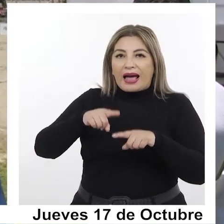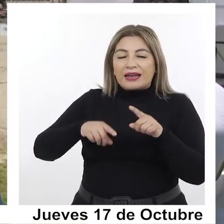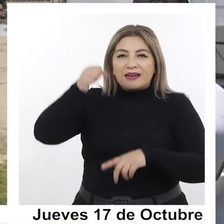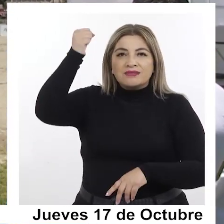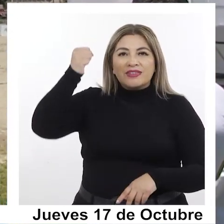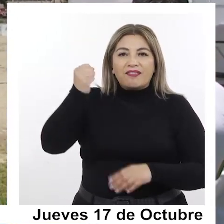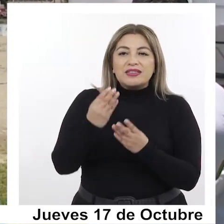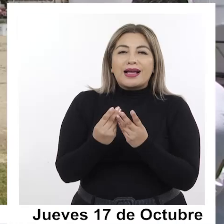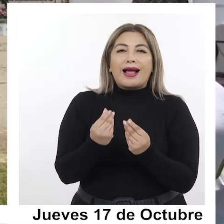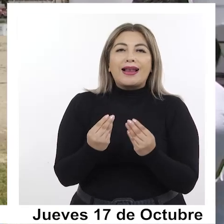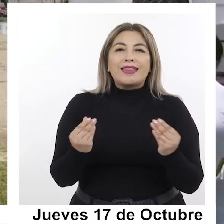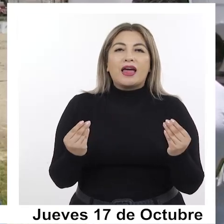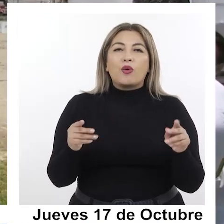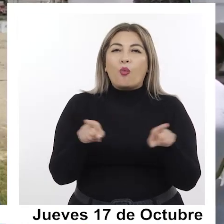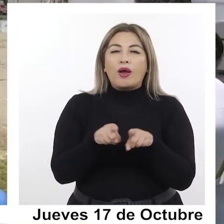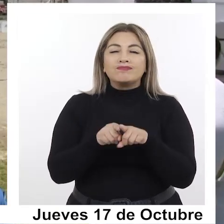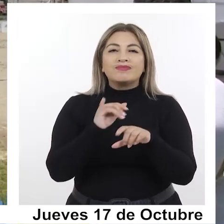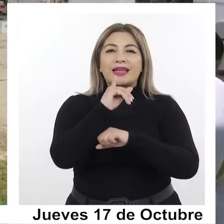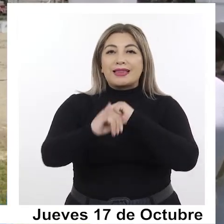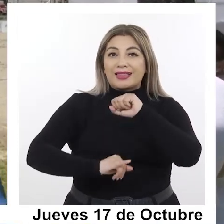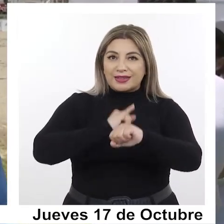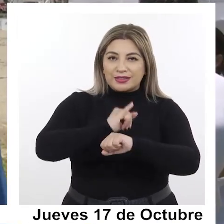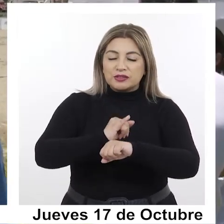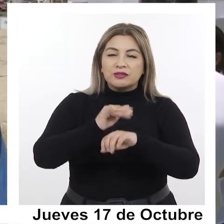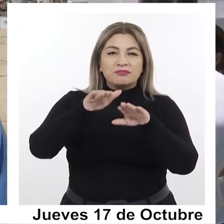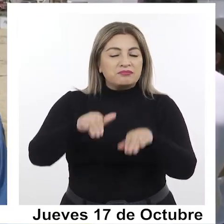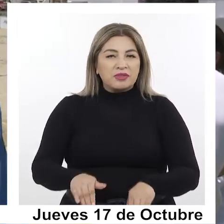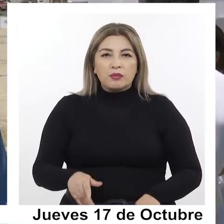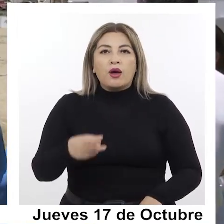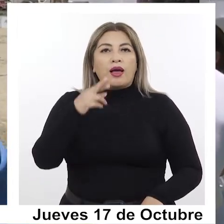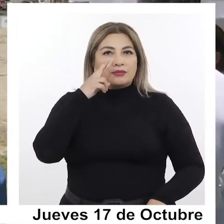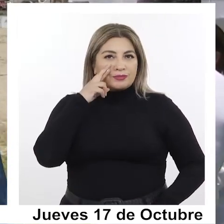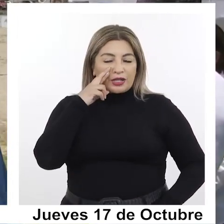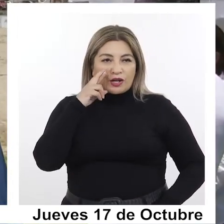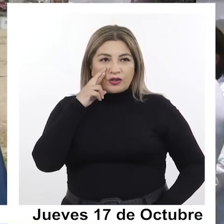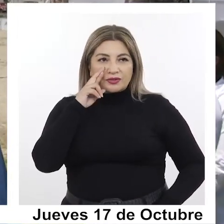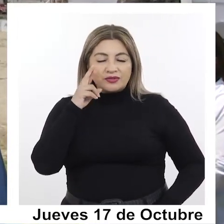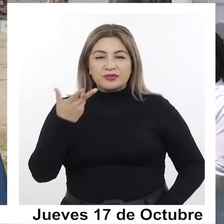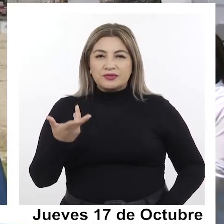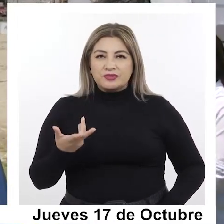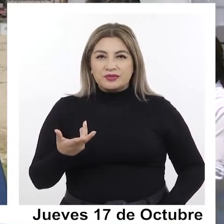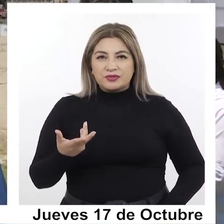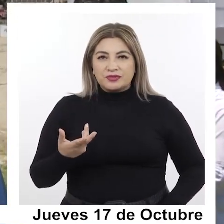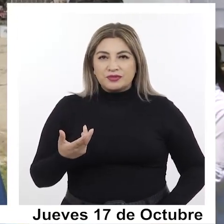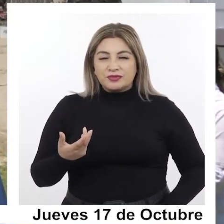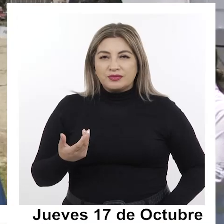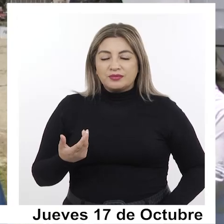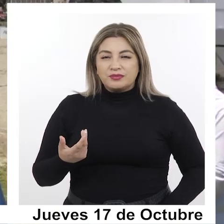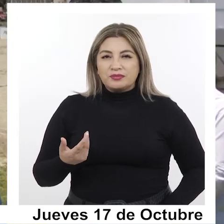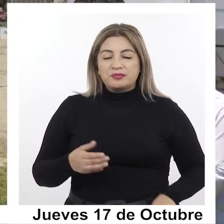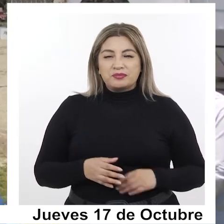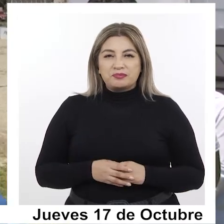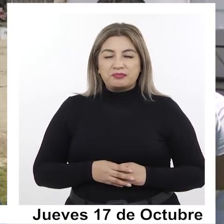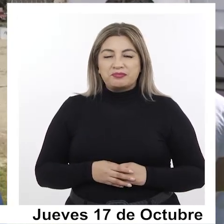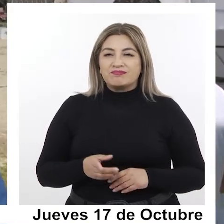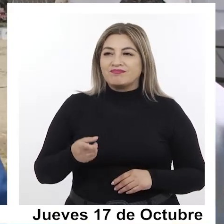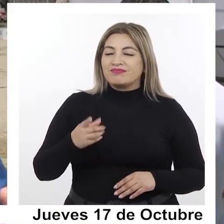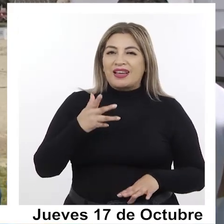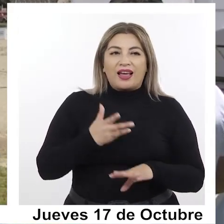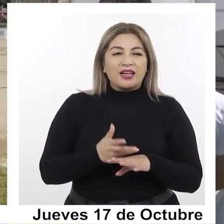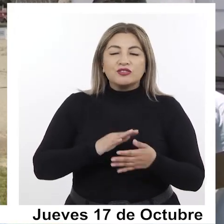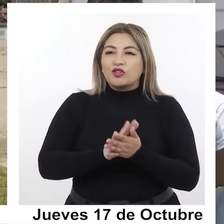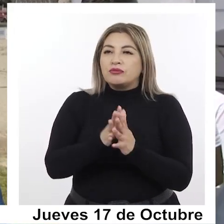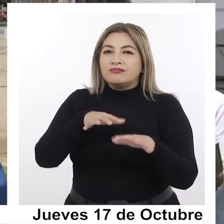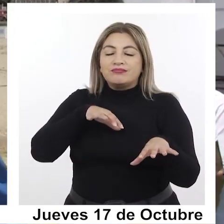niveles estándares internacionales, tanto que ha sido reconocido, cierto, y en la cual permite traer todos